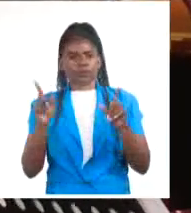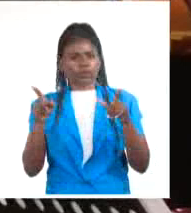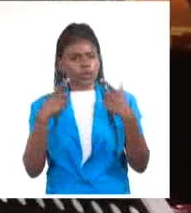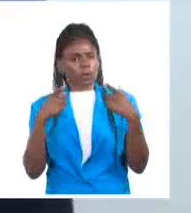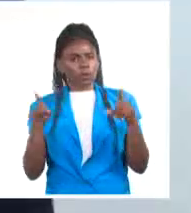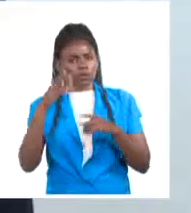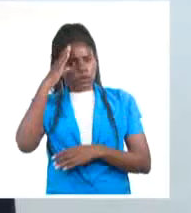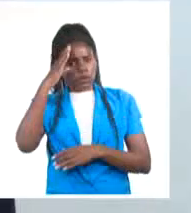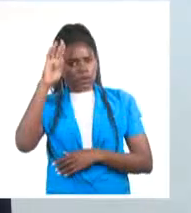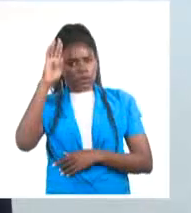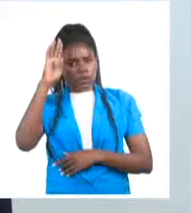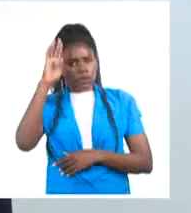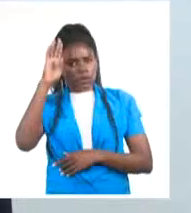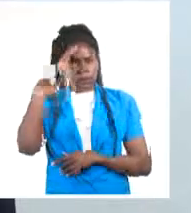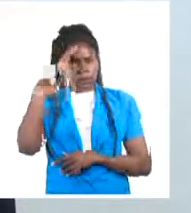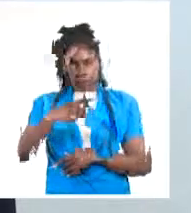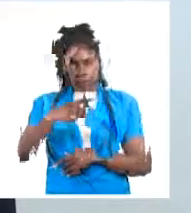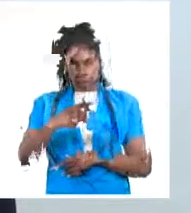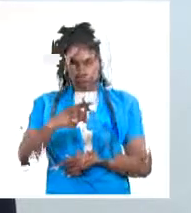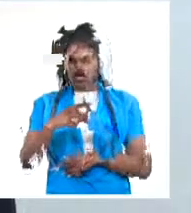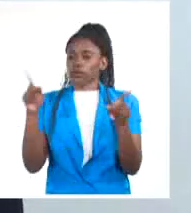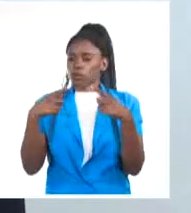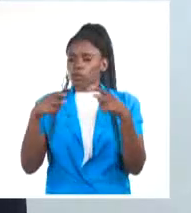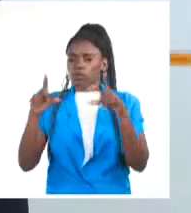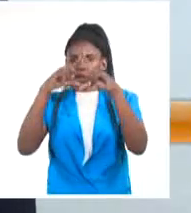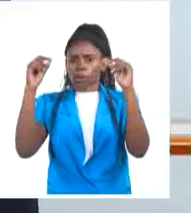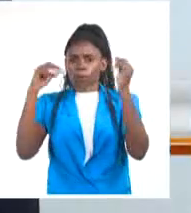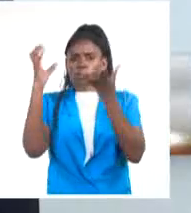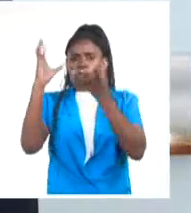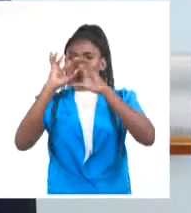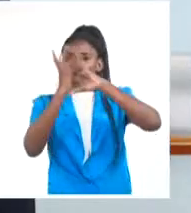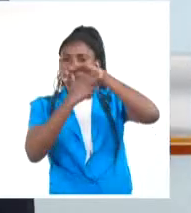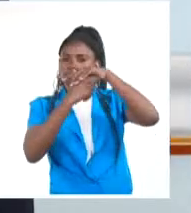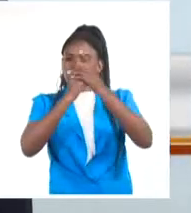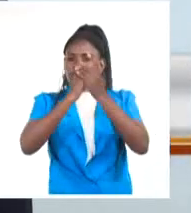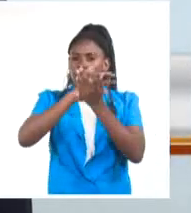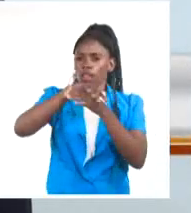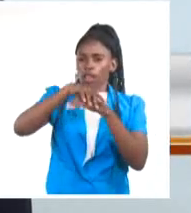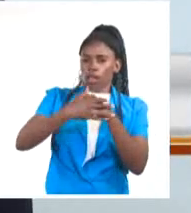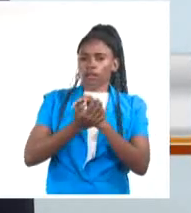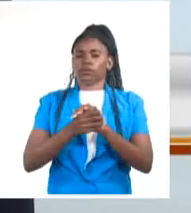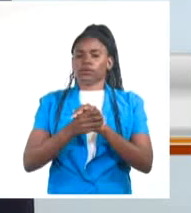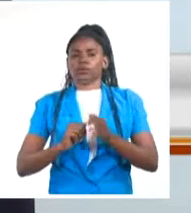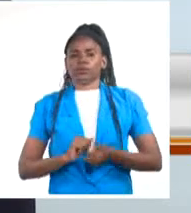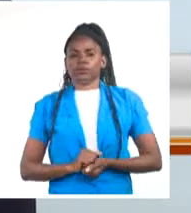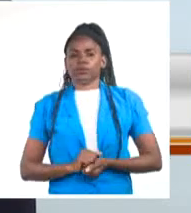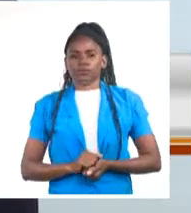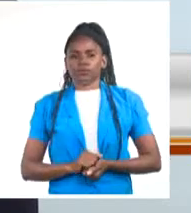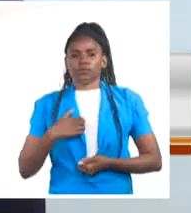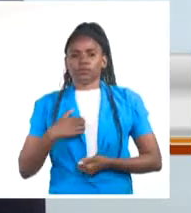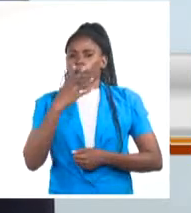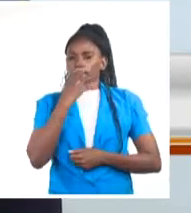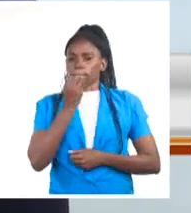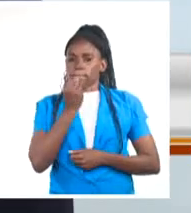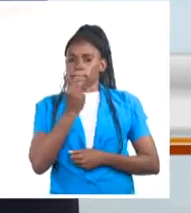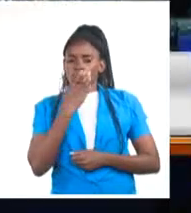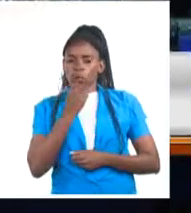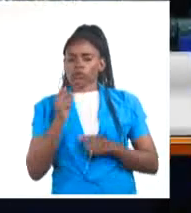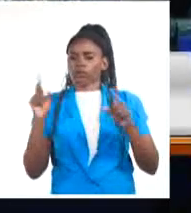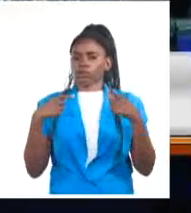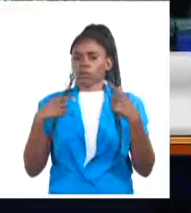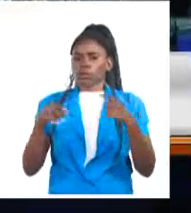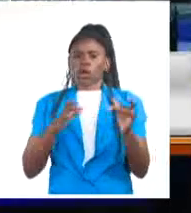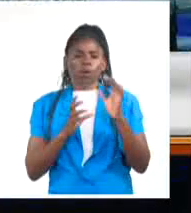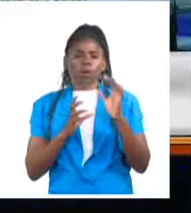afrocubanos. Nosotros comenzamos con un quinteto de saxofón de música instrumental. Y antes de llegar a